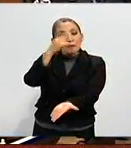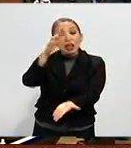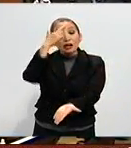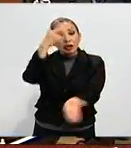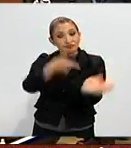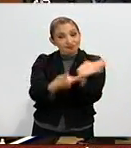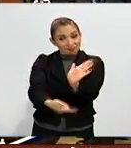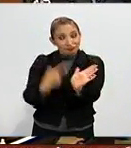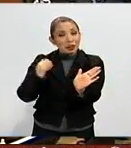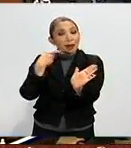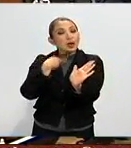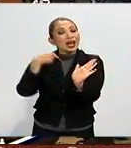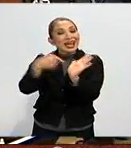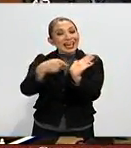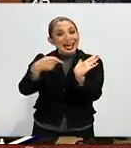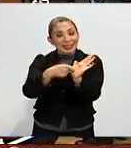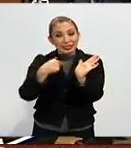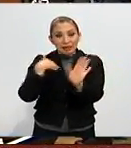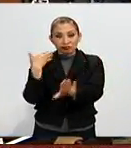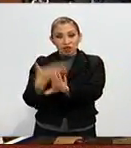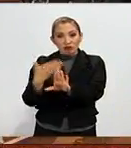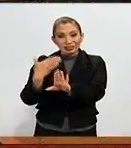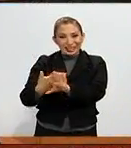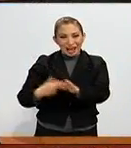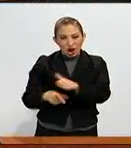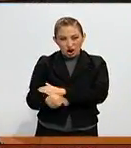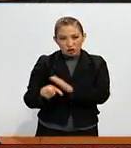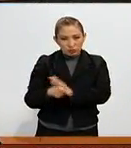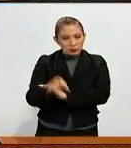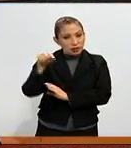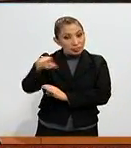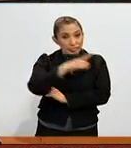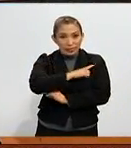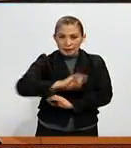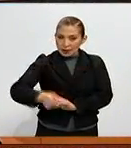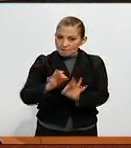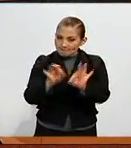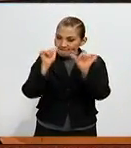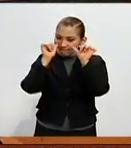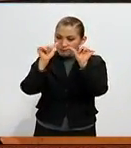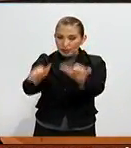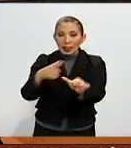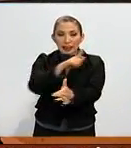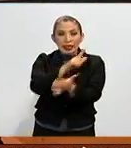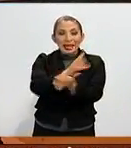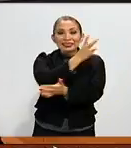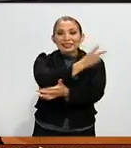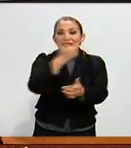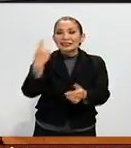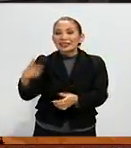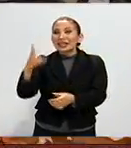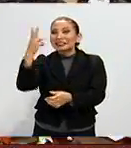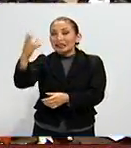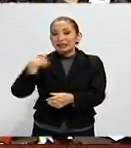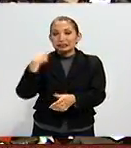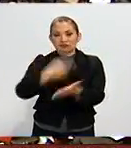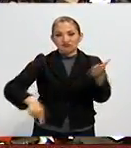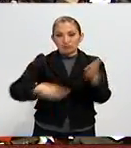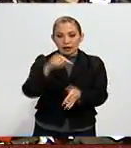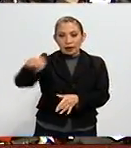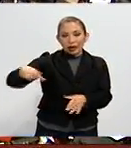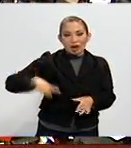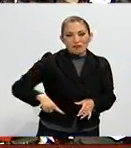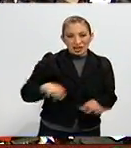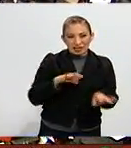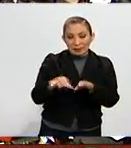recordatorio para la clase política de que el combate a la corrupción debe ser prioritario. La ley 3 de 3 busca erradicar que funcionarios